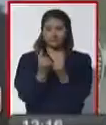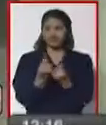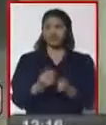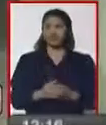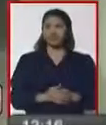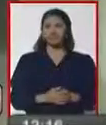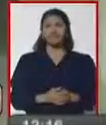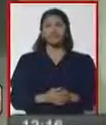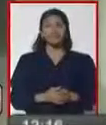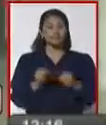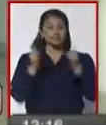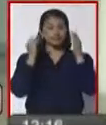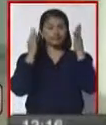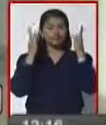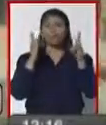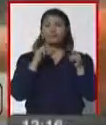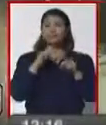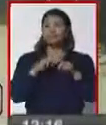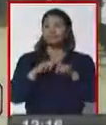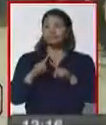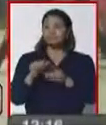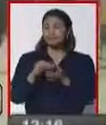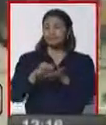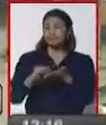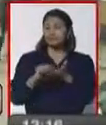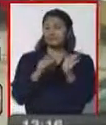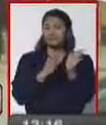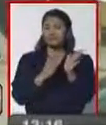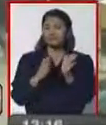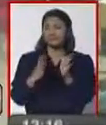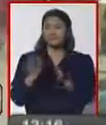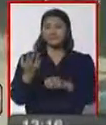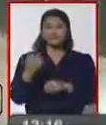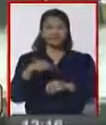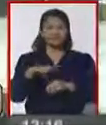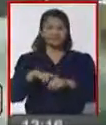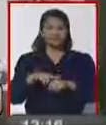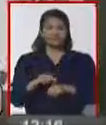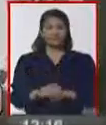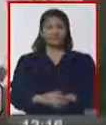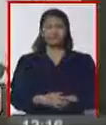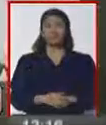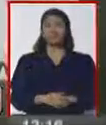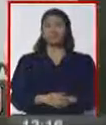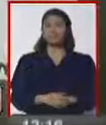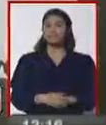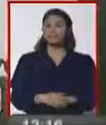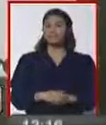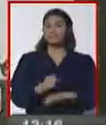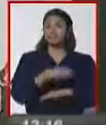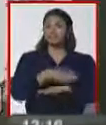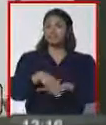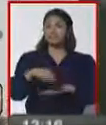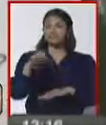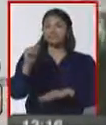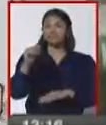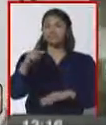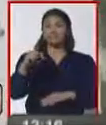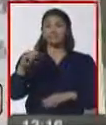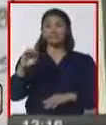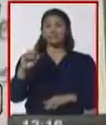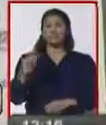tan crítico para ellos, ¿no? La atención de emergencias y cirugías programadas es normal en el Hospital Obrero y el de la Avenida Cañoto.